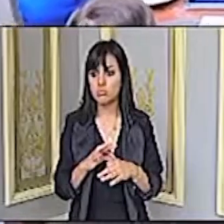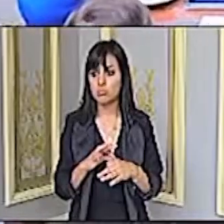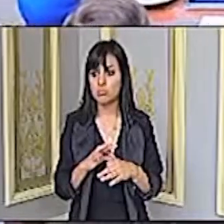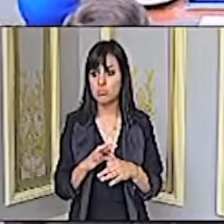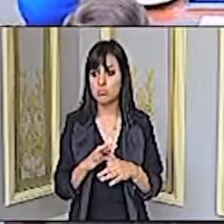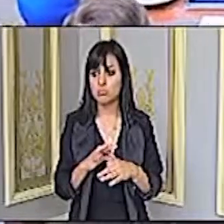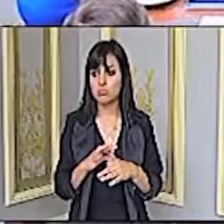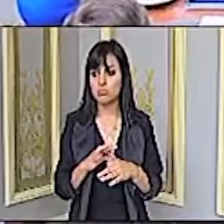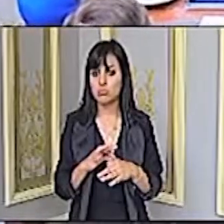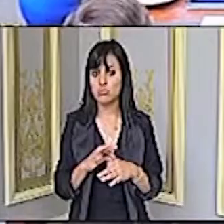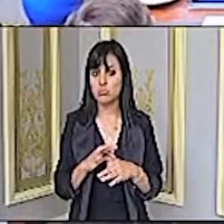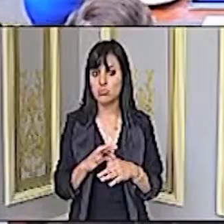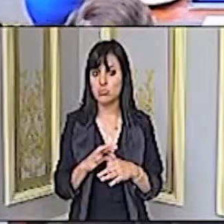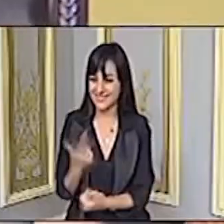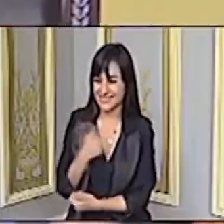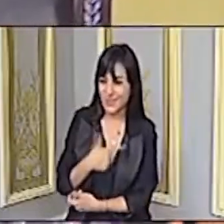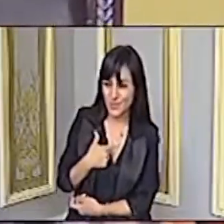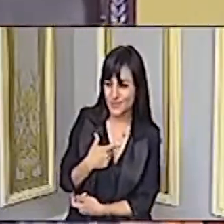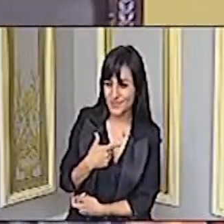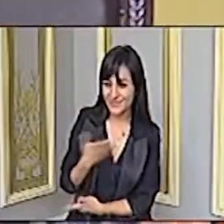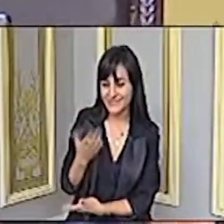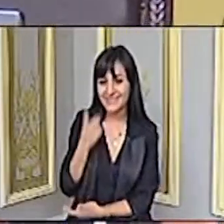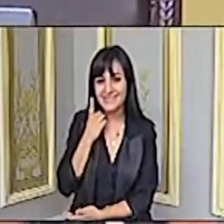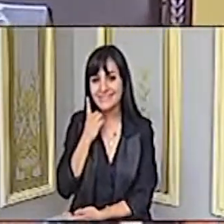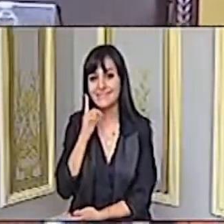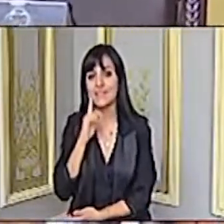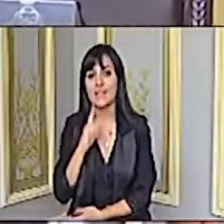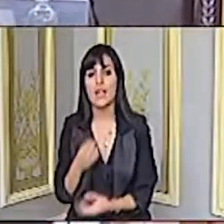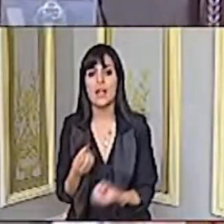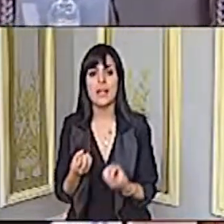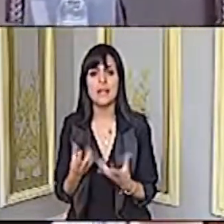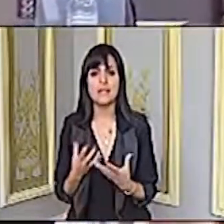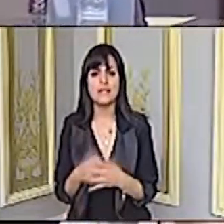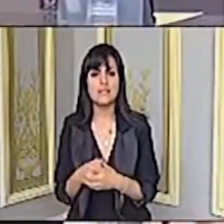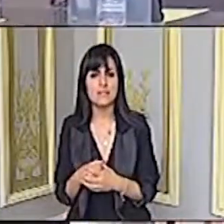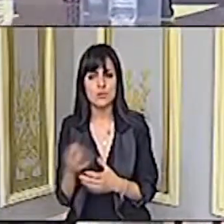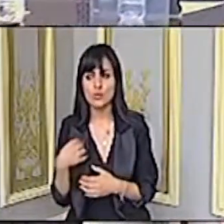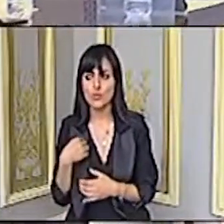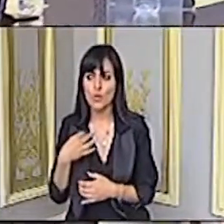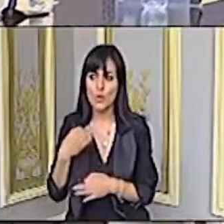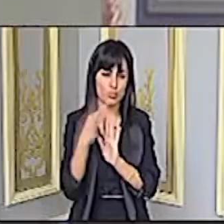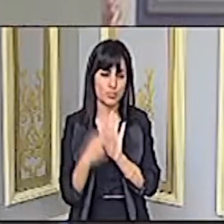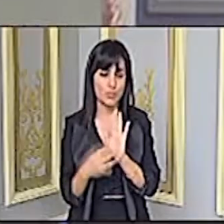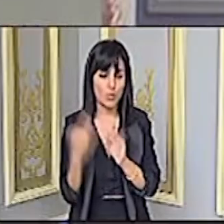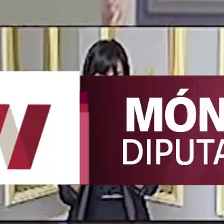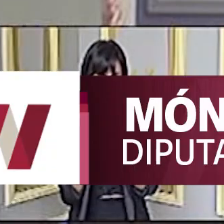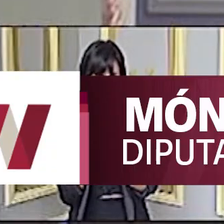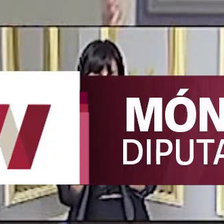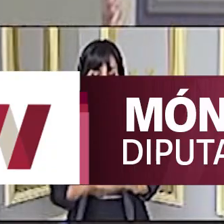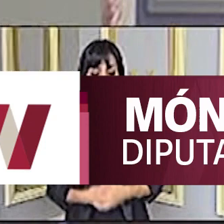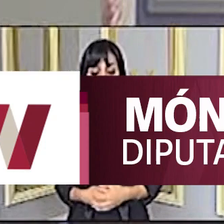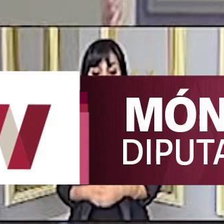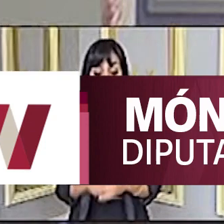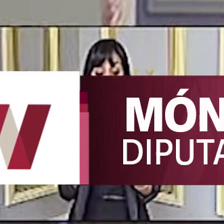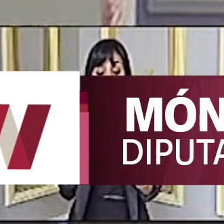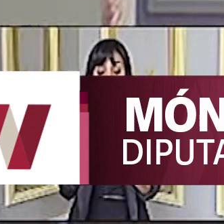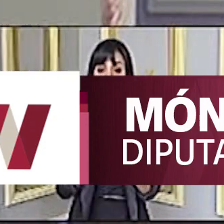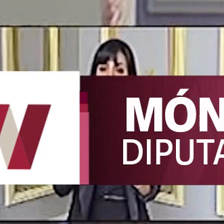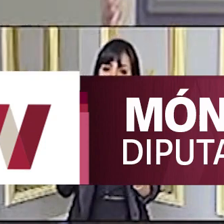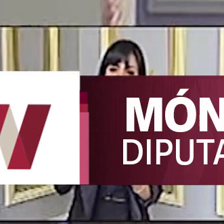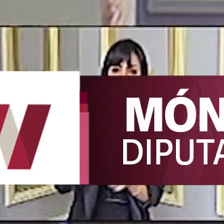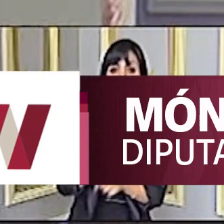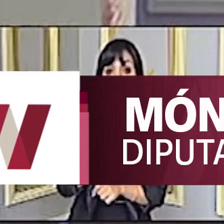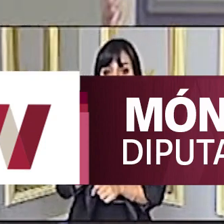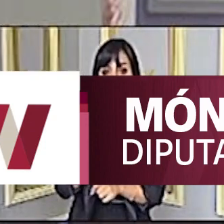integran el Poder Judicial de Puebla tendrán autonomía propia al ser presididos por un titular distinto. Esta reforma tiene por objeto